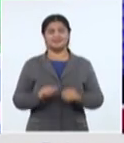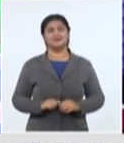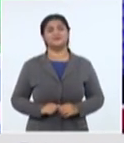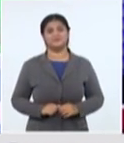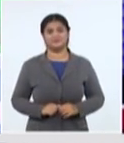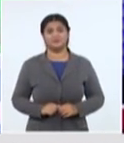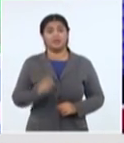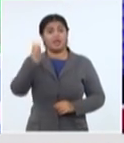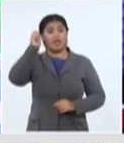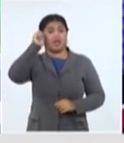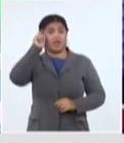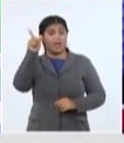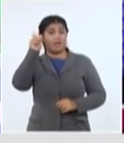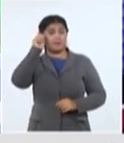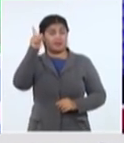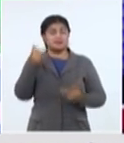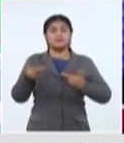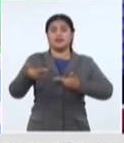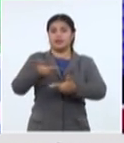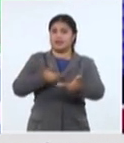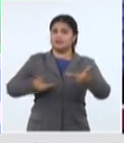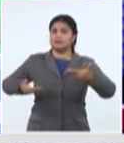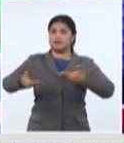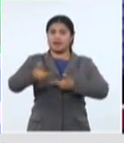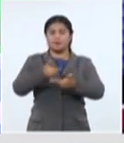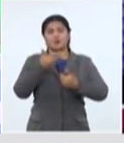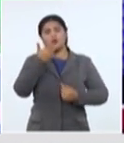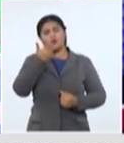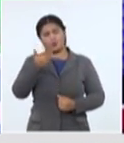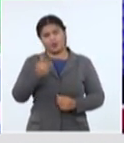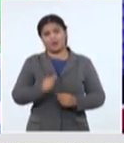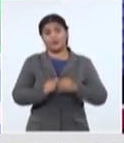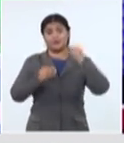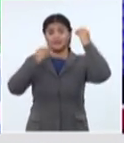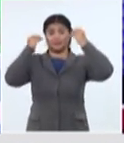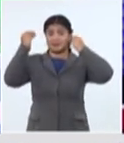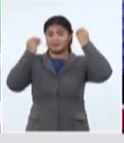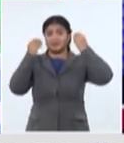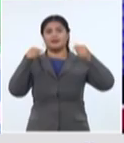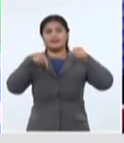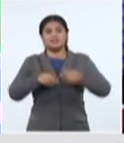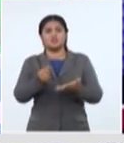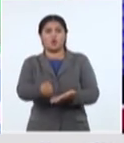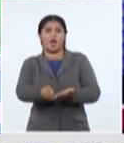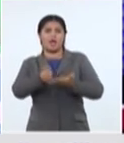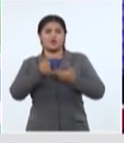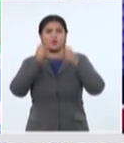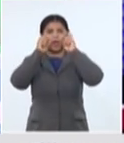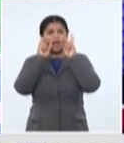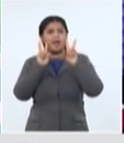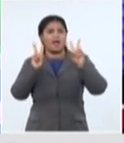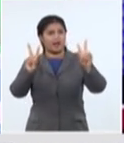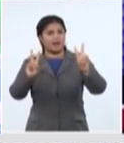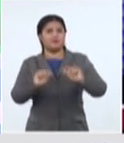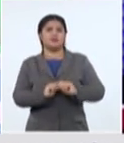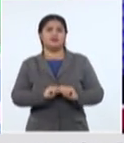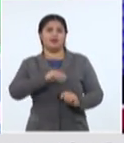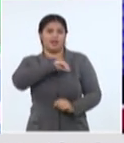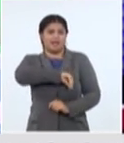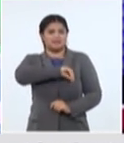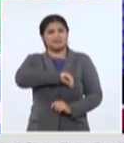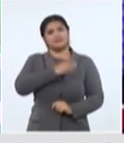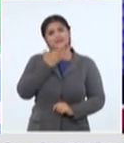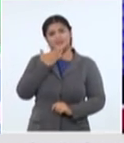positivas. Realmente lo han visto como un proceso de crecimiento personal. Han reestructurado sus estilos de afrontamiento, han desarrollado